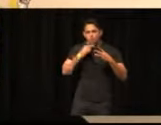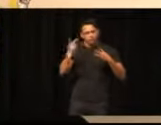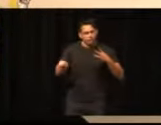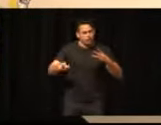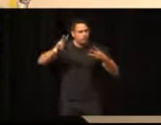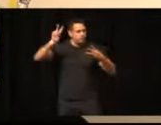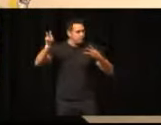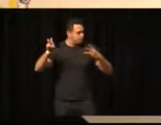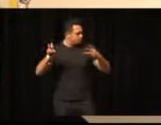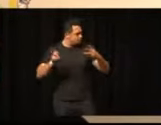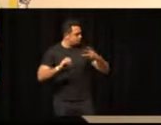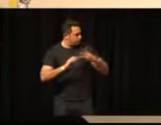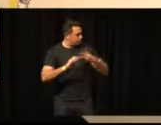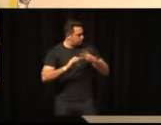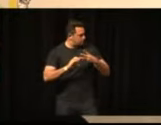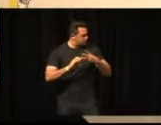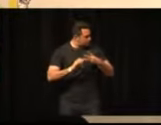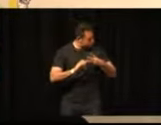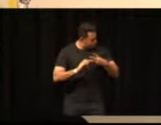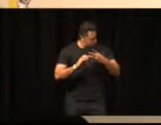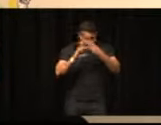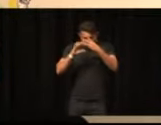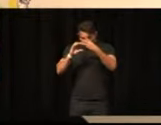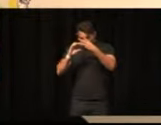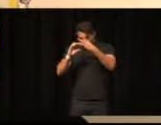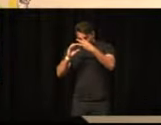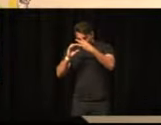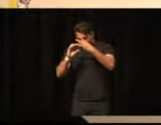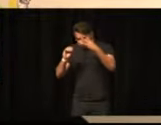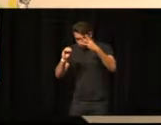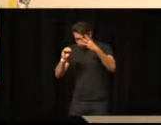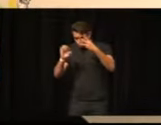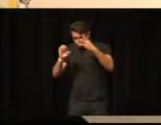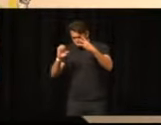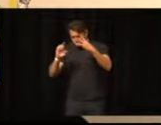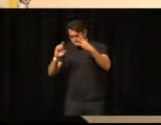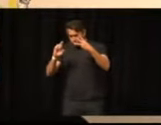que se habló de la coerción.